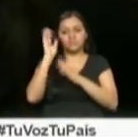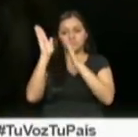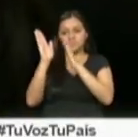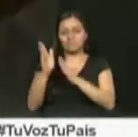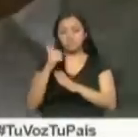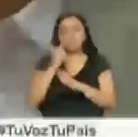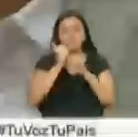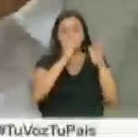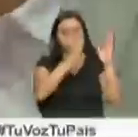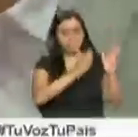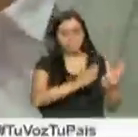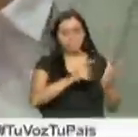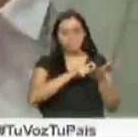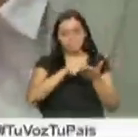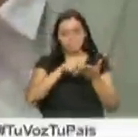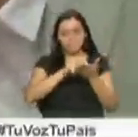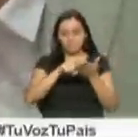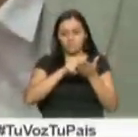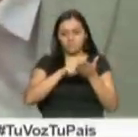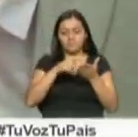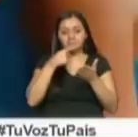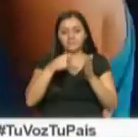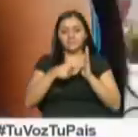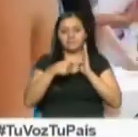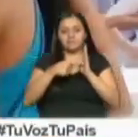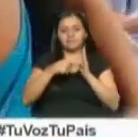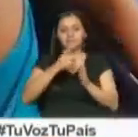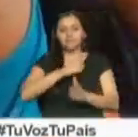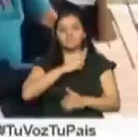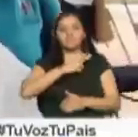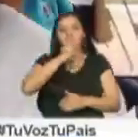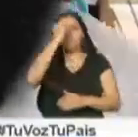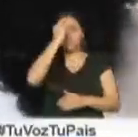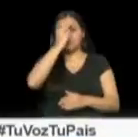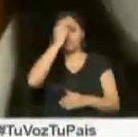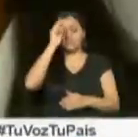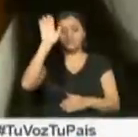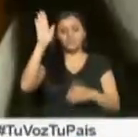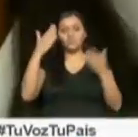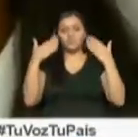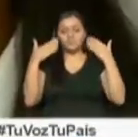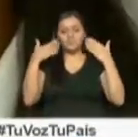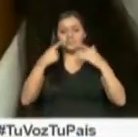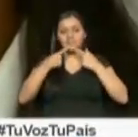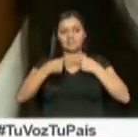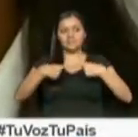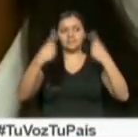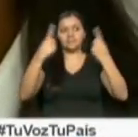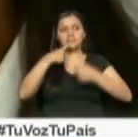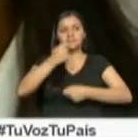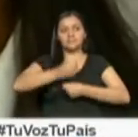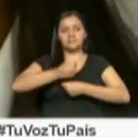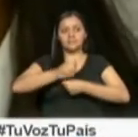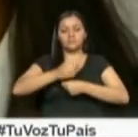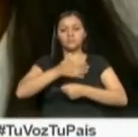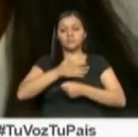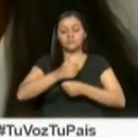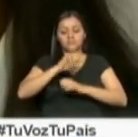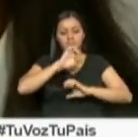Fernando Casado, quienes lo presentaron en la Universidad Católica Santiago de Guayaquil. Es un trabajo en el que se